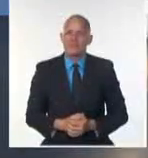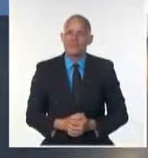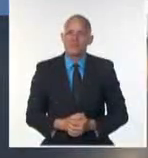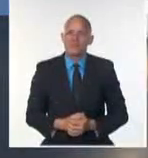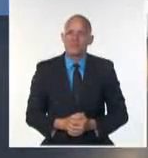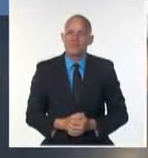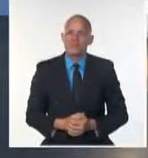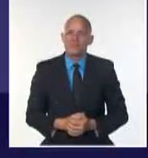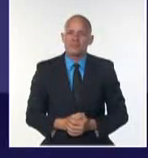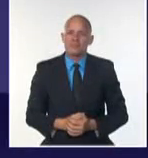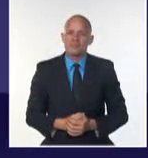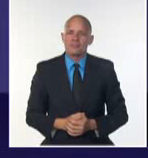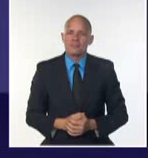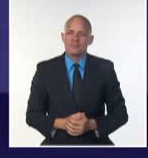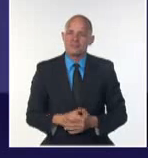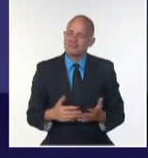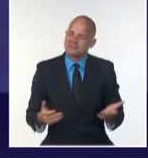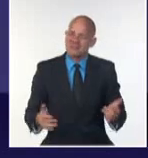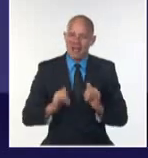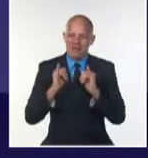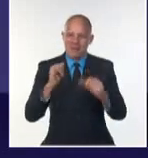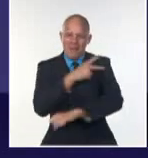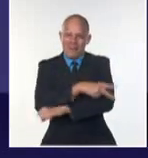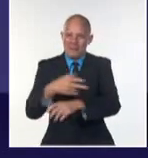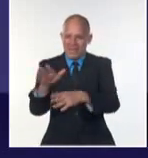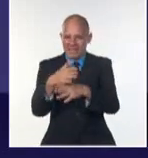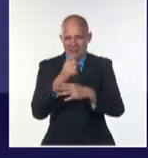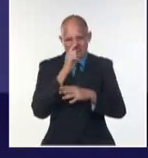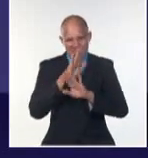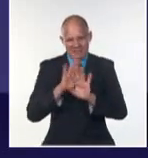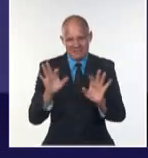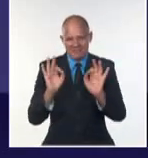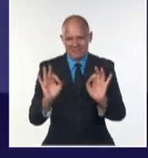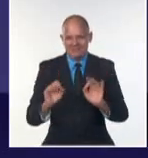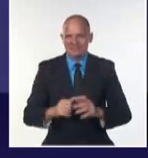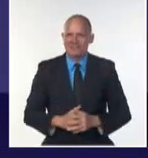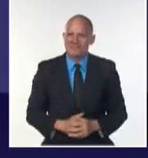Y de esta manera, Giselle, ponemos punto final a nuestro recorrido más allá de las fronteras cubanas.